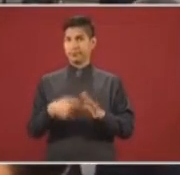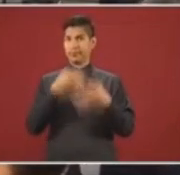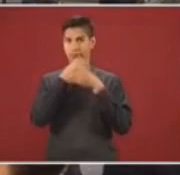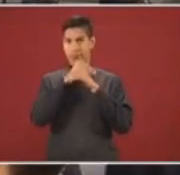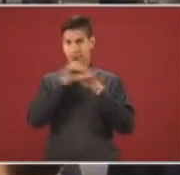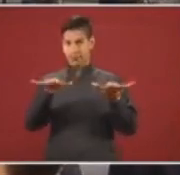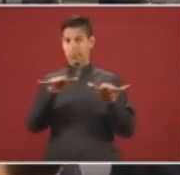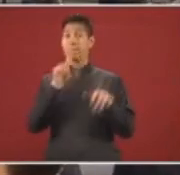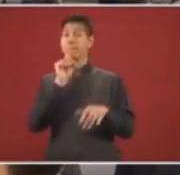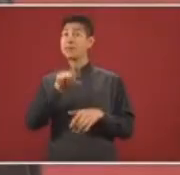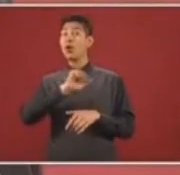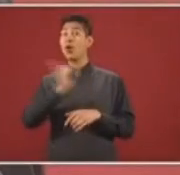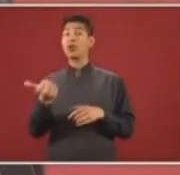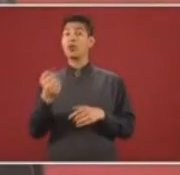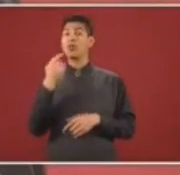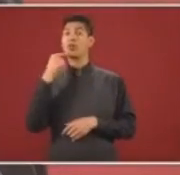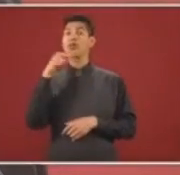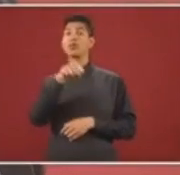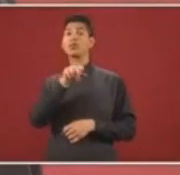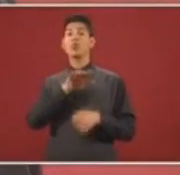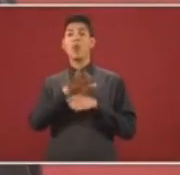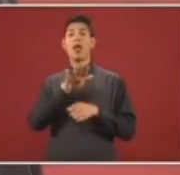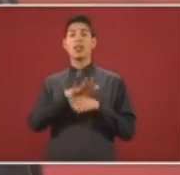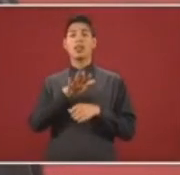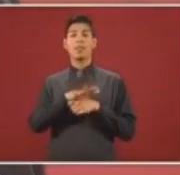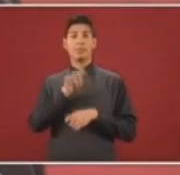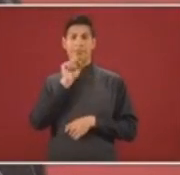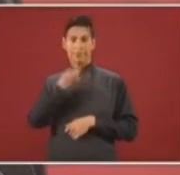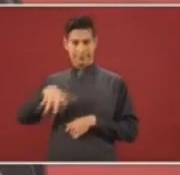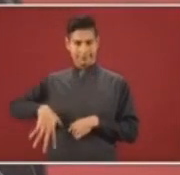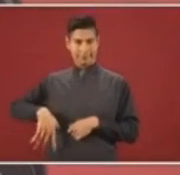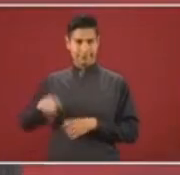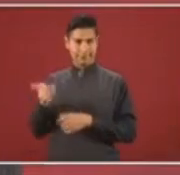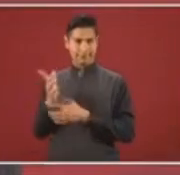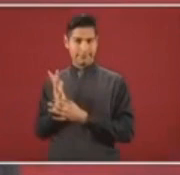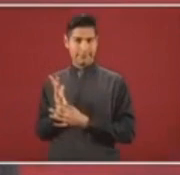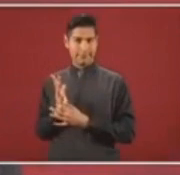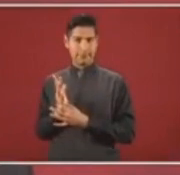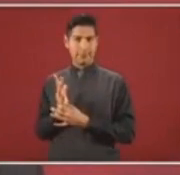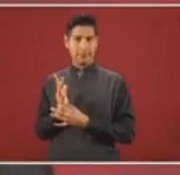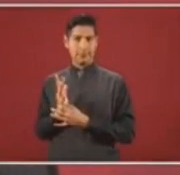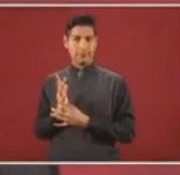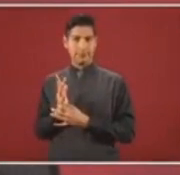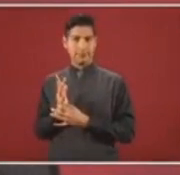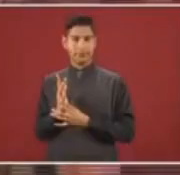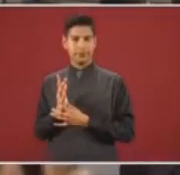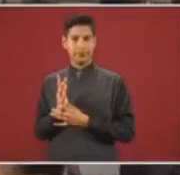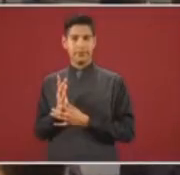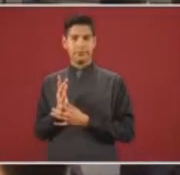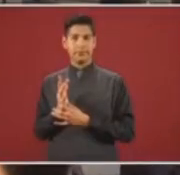otro sobre la denuncia pues ya quedó aquí este de manifiesto